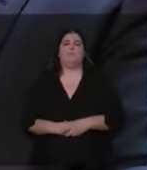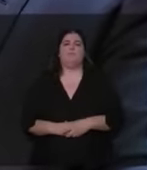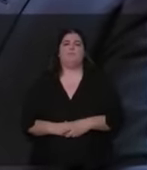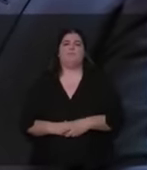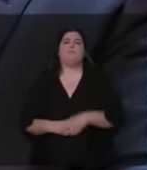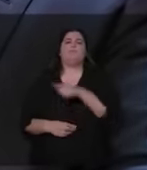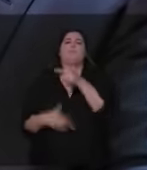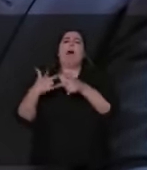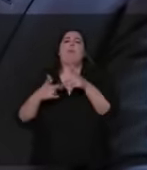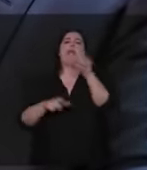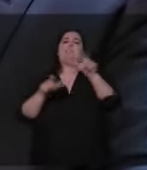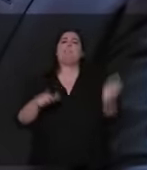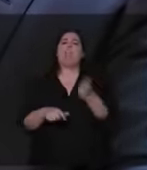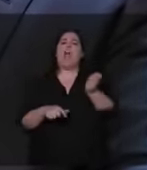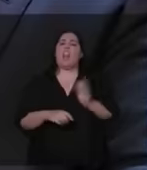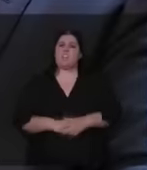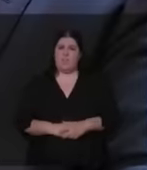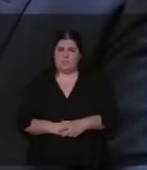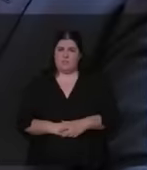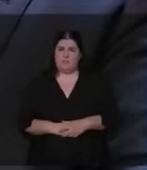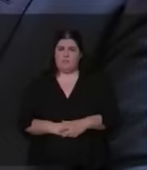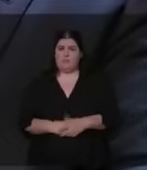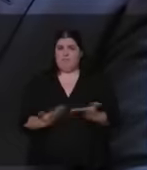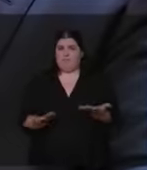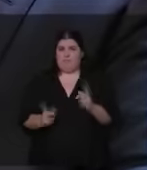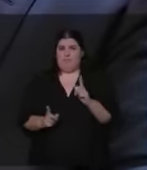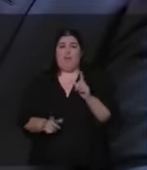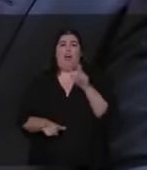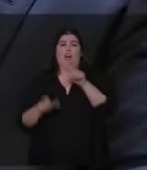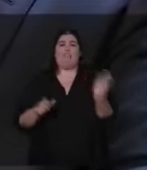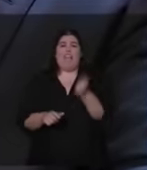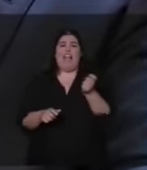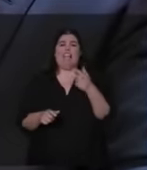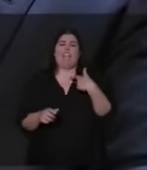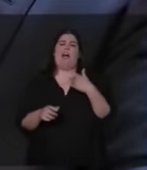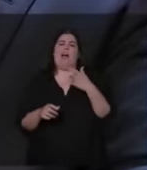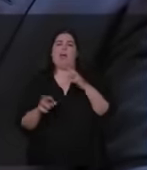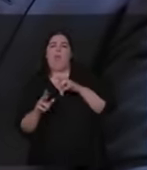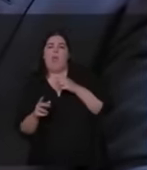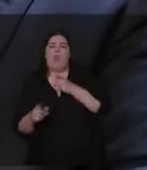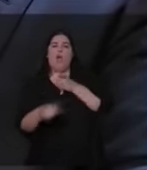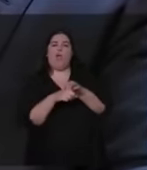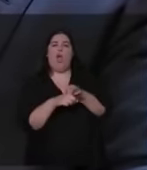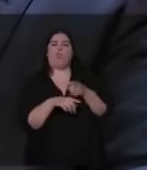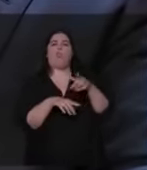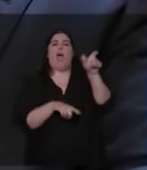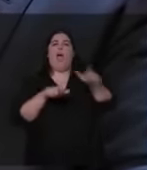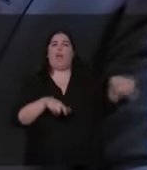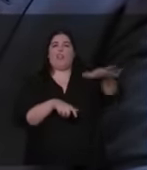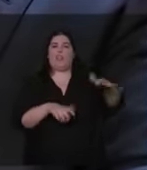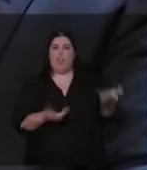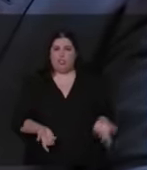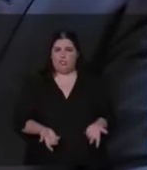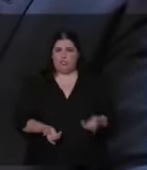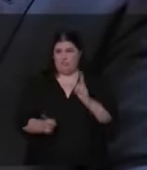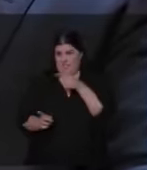digamos, hablás de los sindicalistas, o sea, los sindicalistas que operan en contra de los beneficios y, los, digamos, de la situación de los argentinos. Son